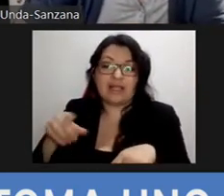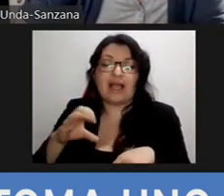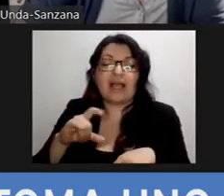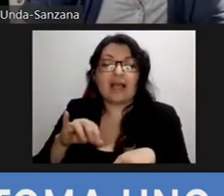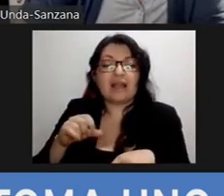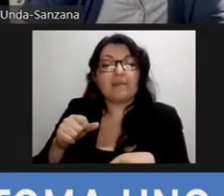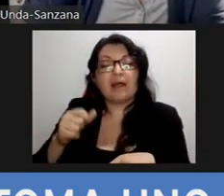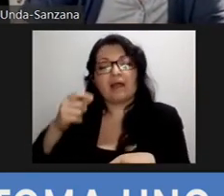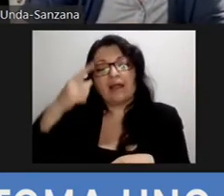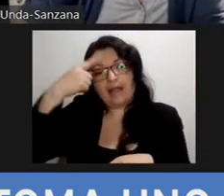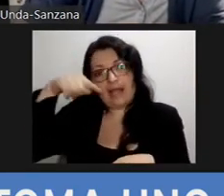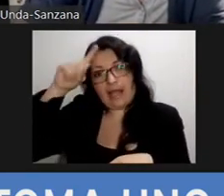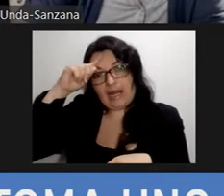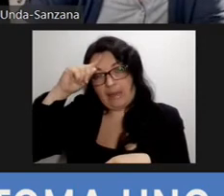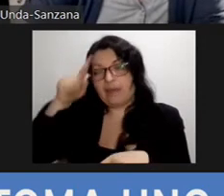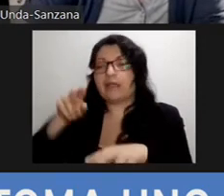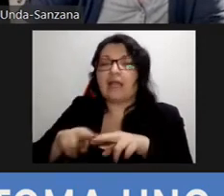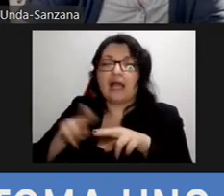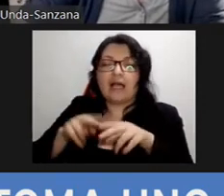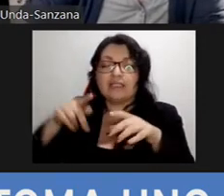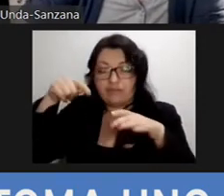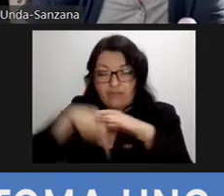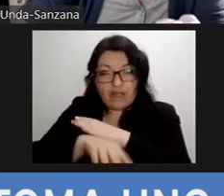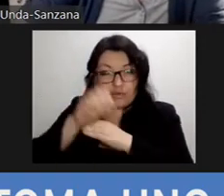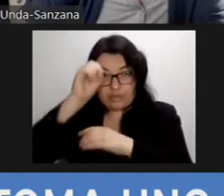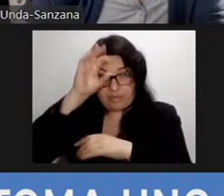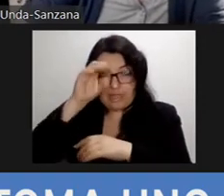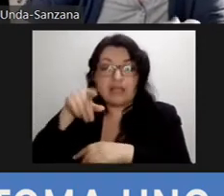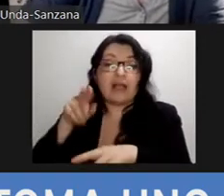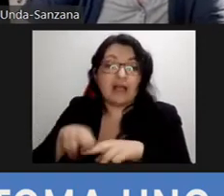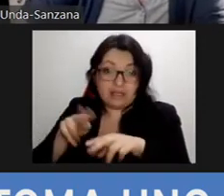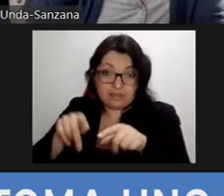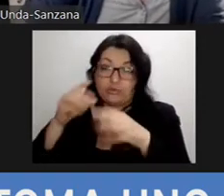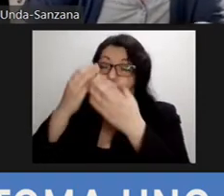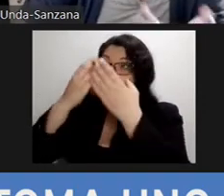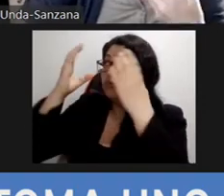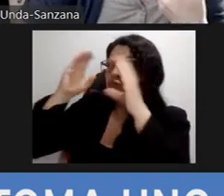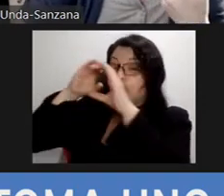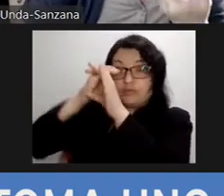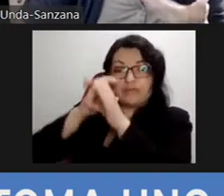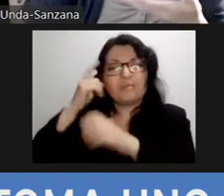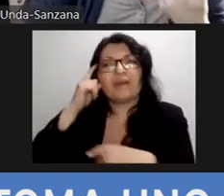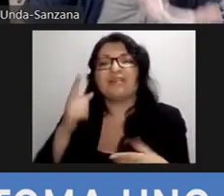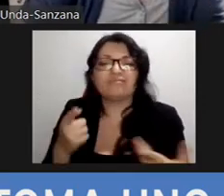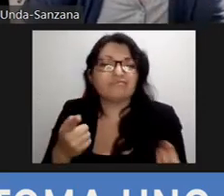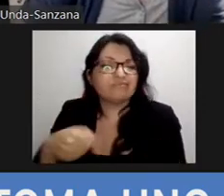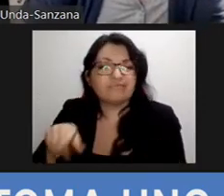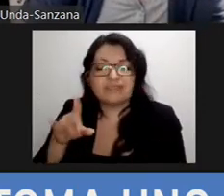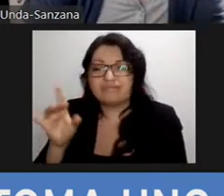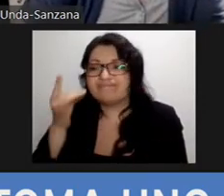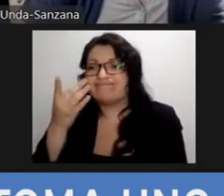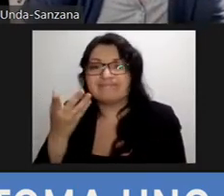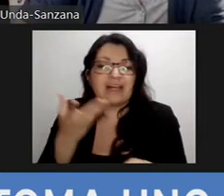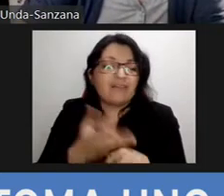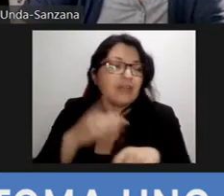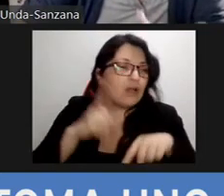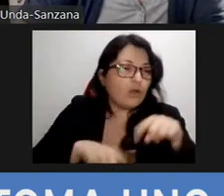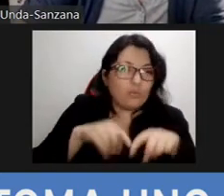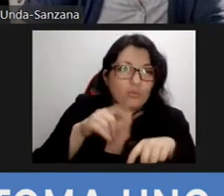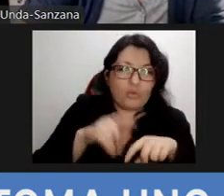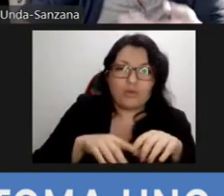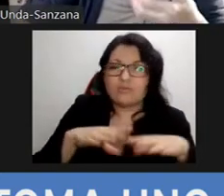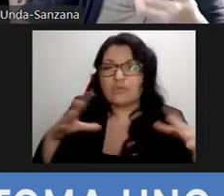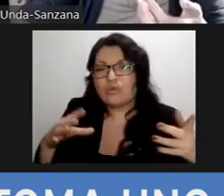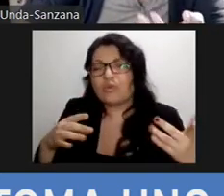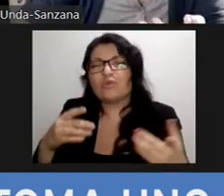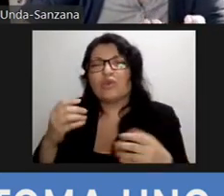año 1918, en el interior de una mina, pero se encuentran con que había polvo, humo